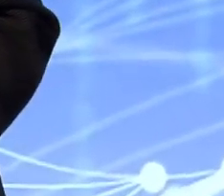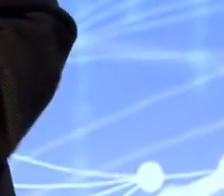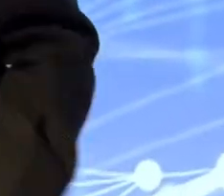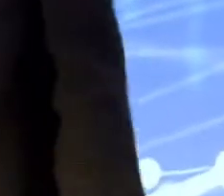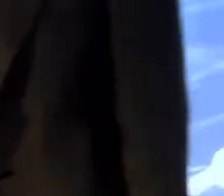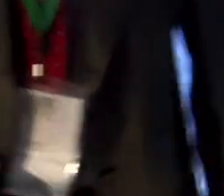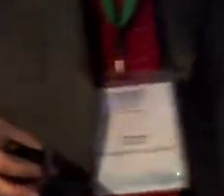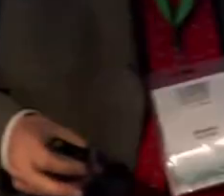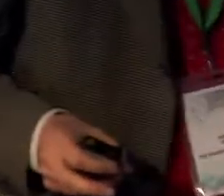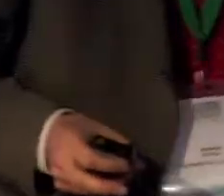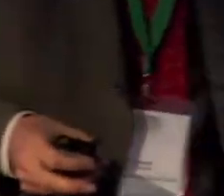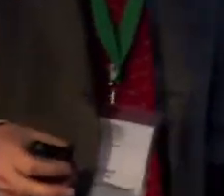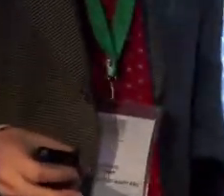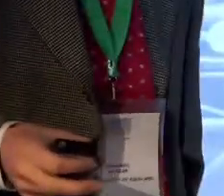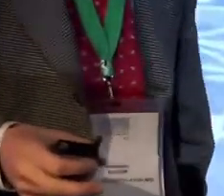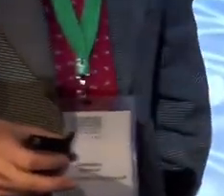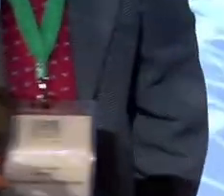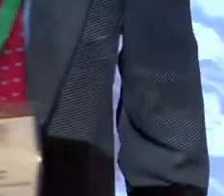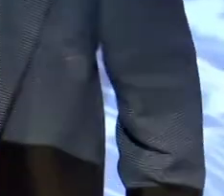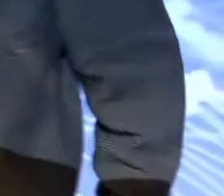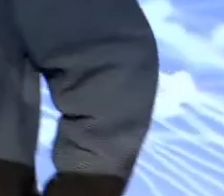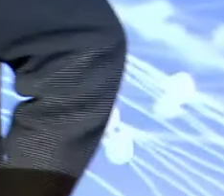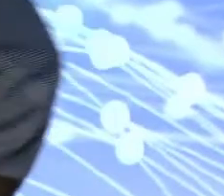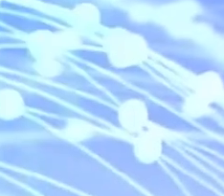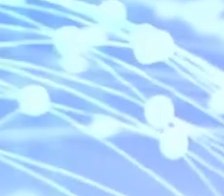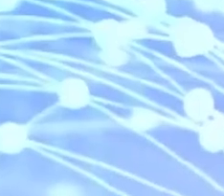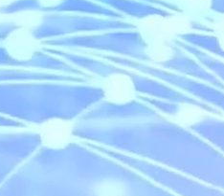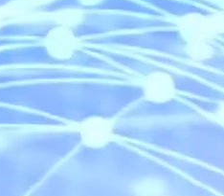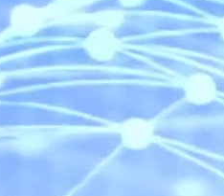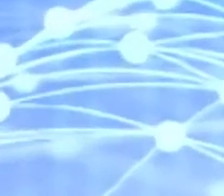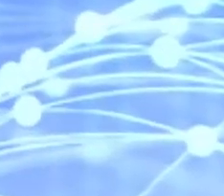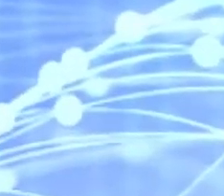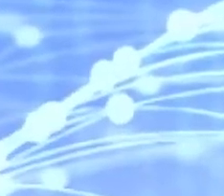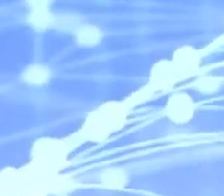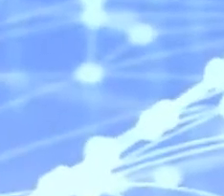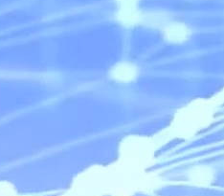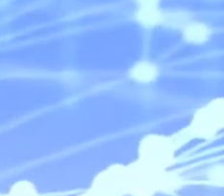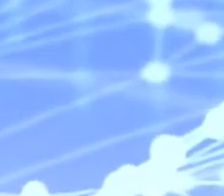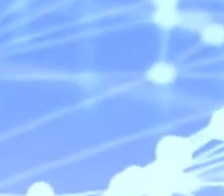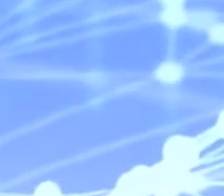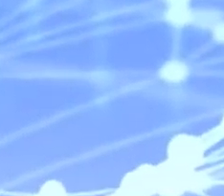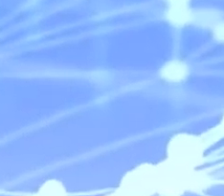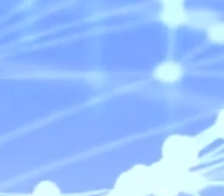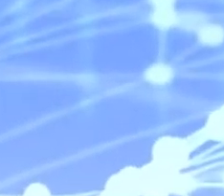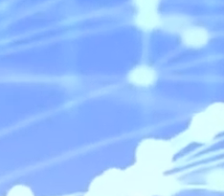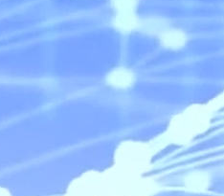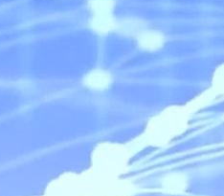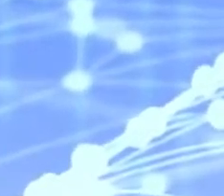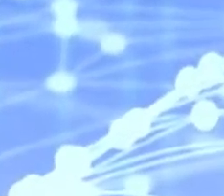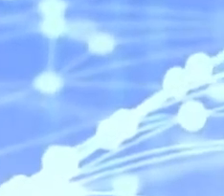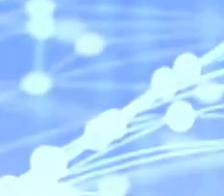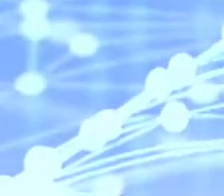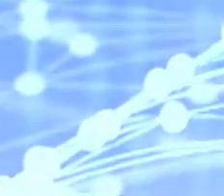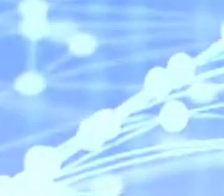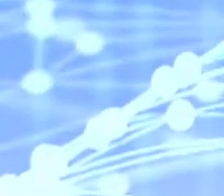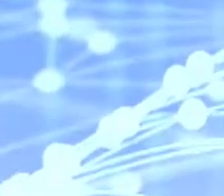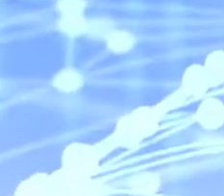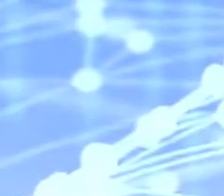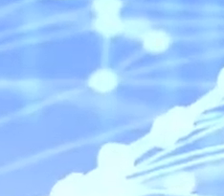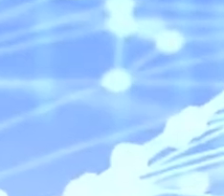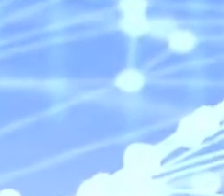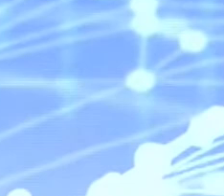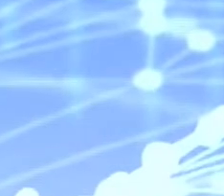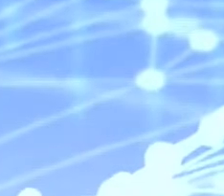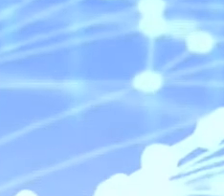Muchas gracias a la ANI, particularmente a Marta por la invitación. Y muchas gracias a Carol y a Natalia por